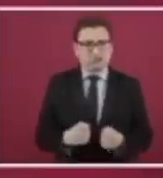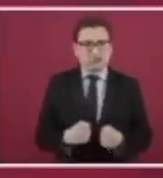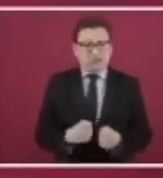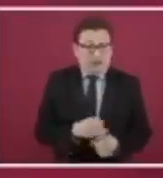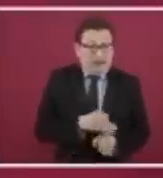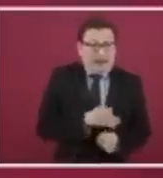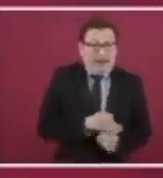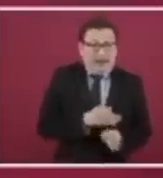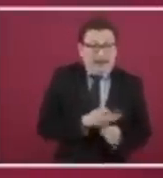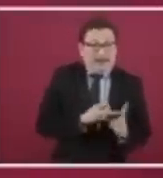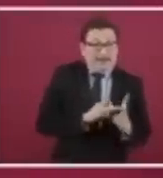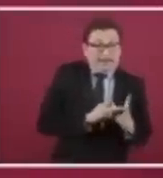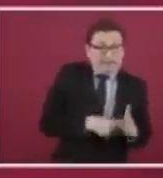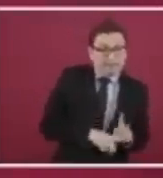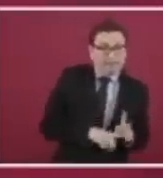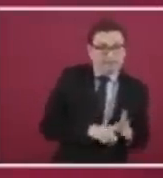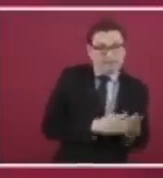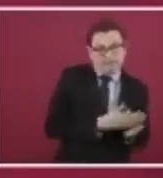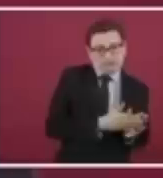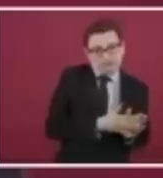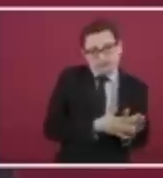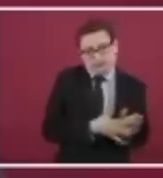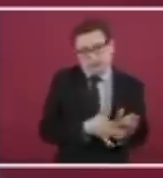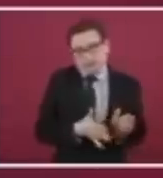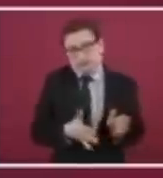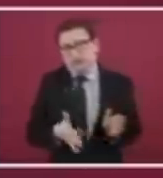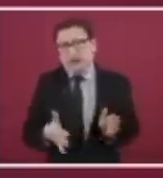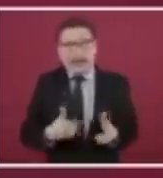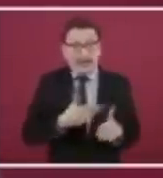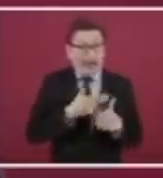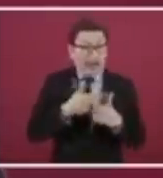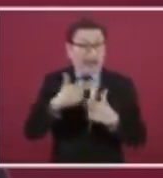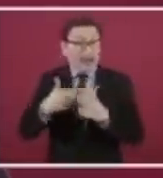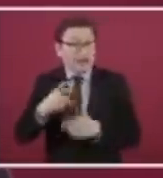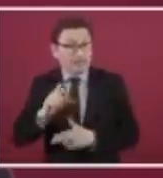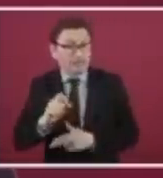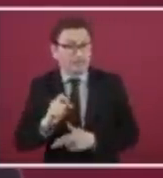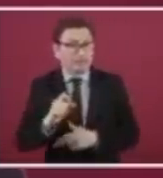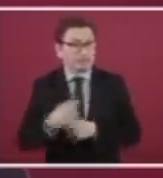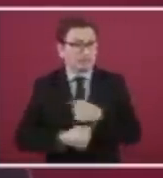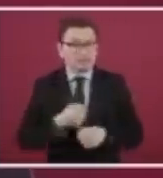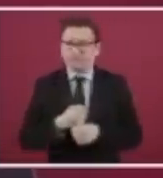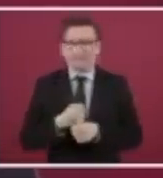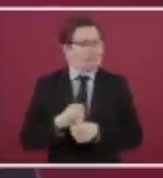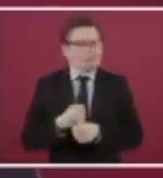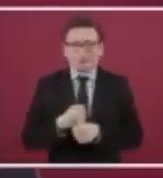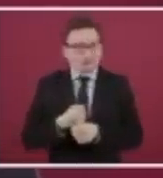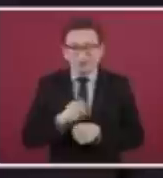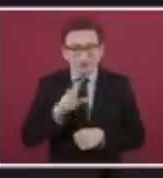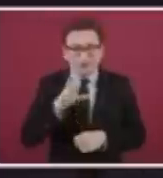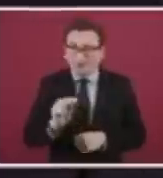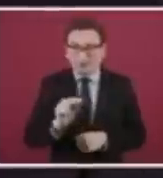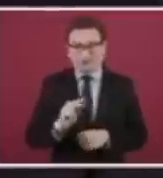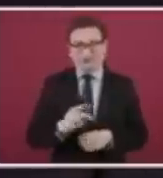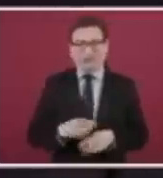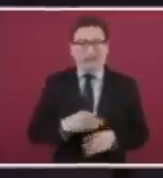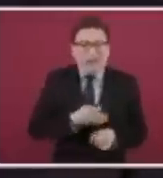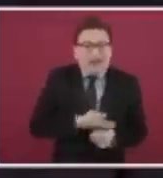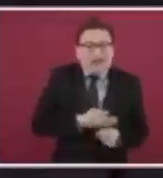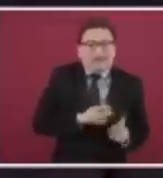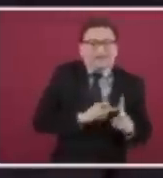ahora, no es hasta dentro de 20 años. Pero la